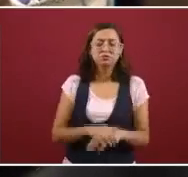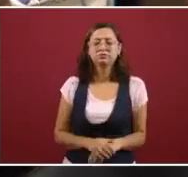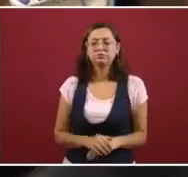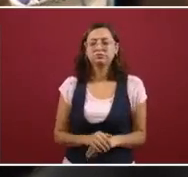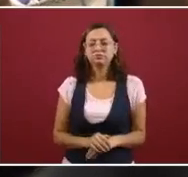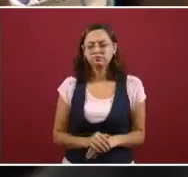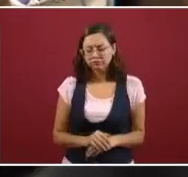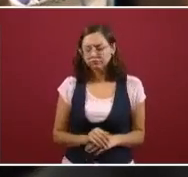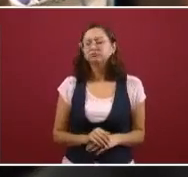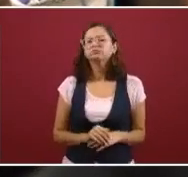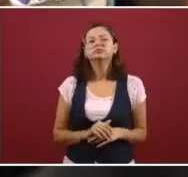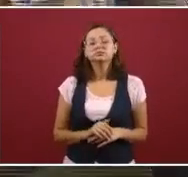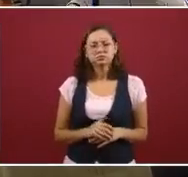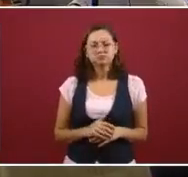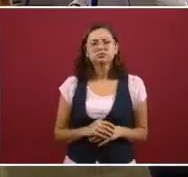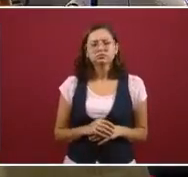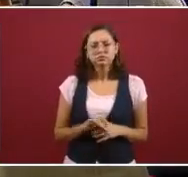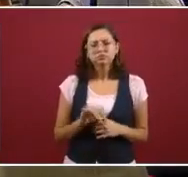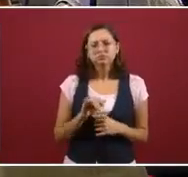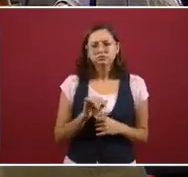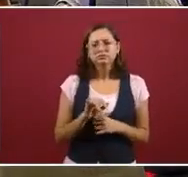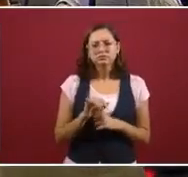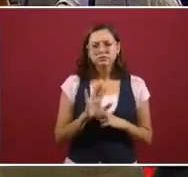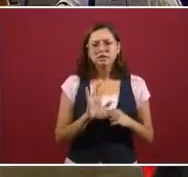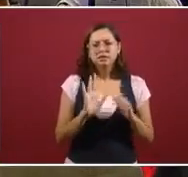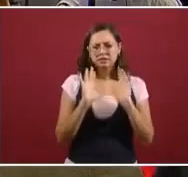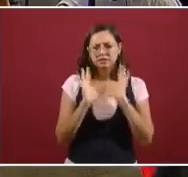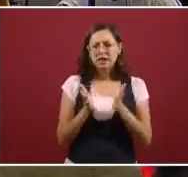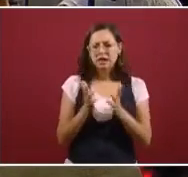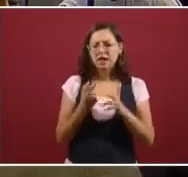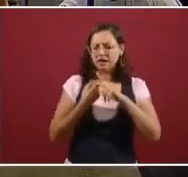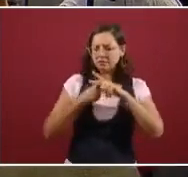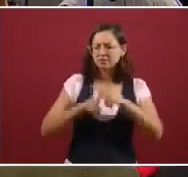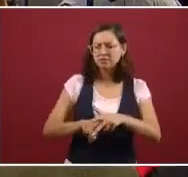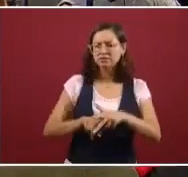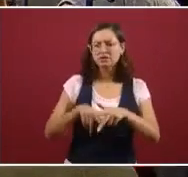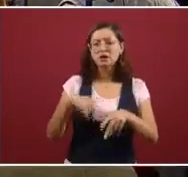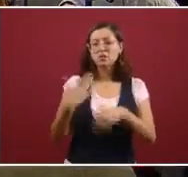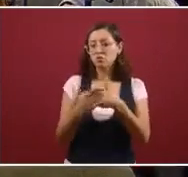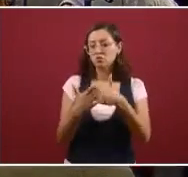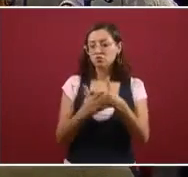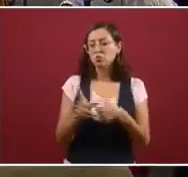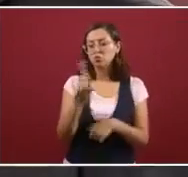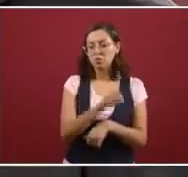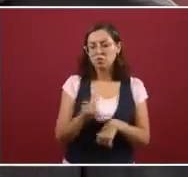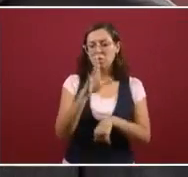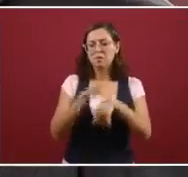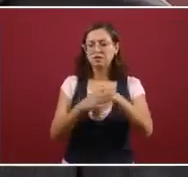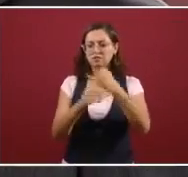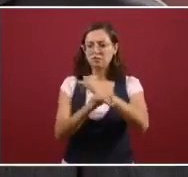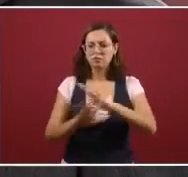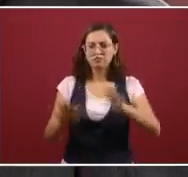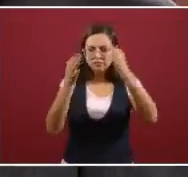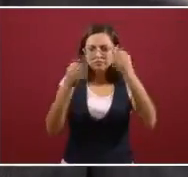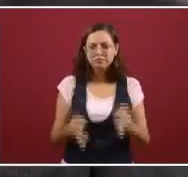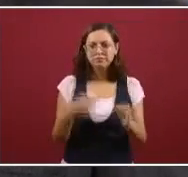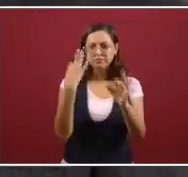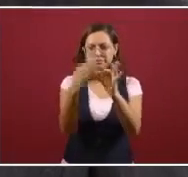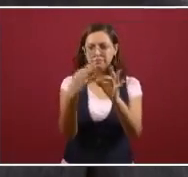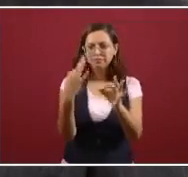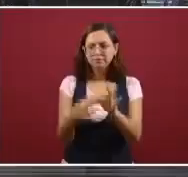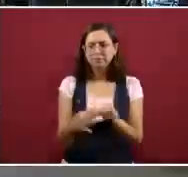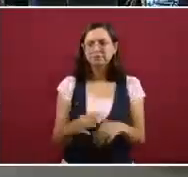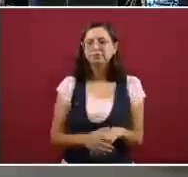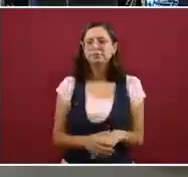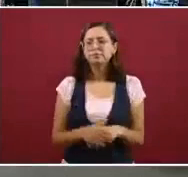se está viendo, pero es 92%. Esto lo voy a informar el domingo. Voy a dar los datos. Exacto. Muy